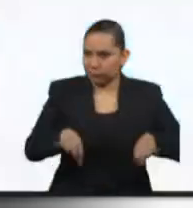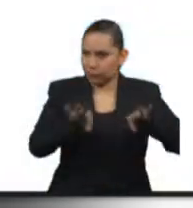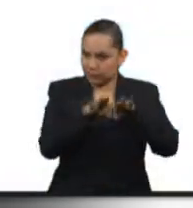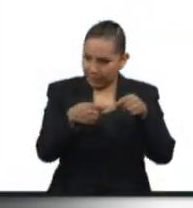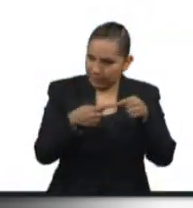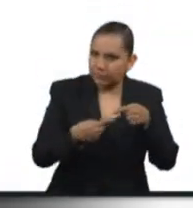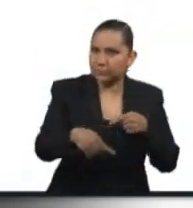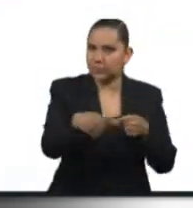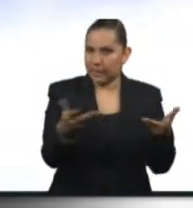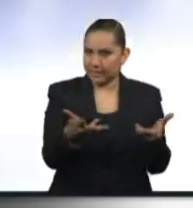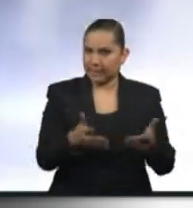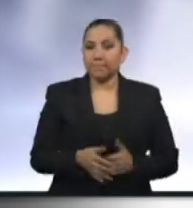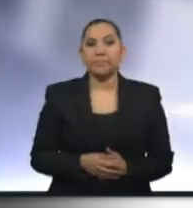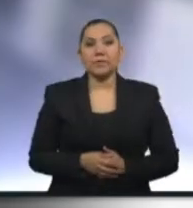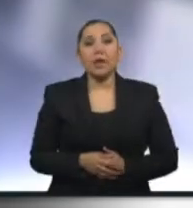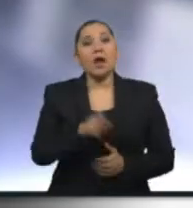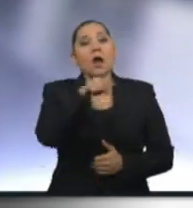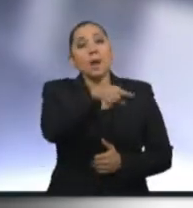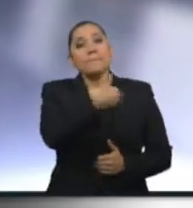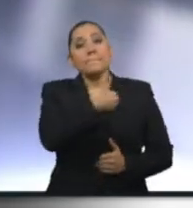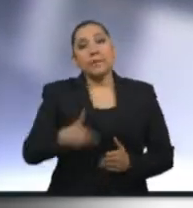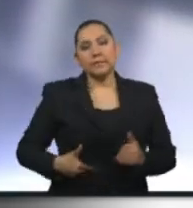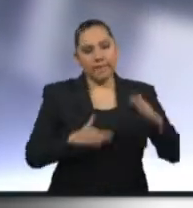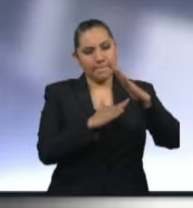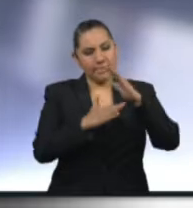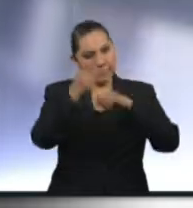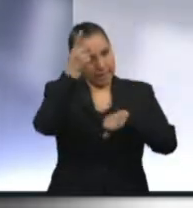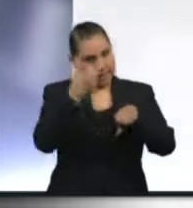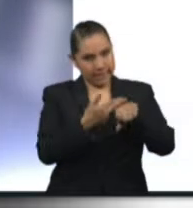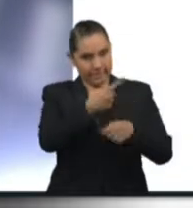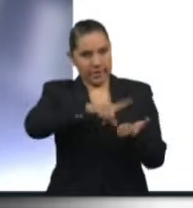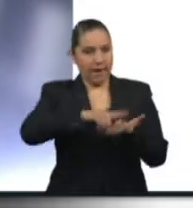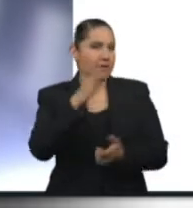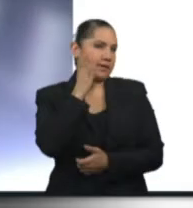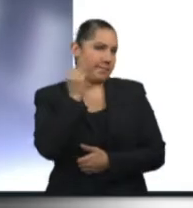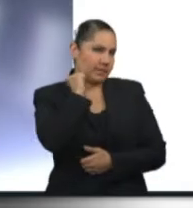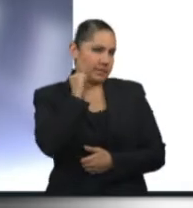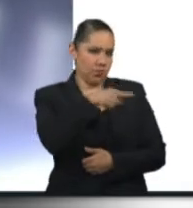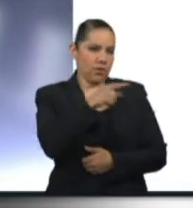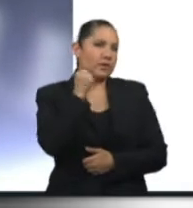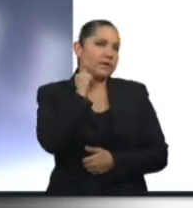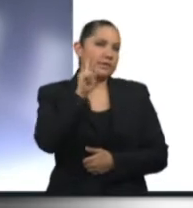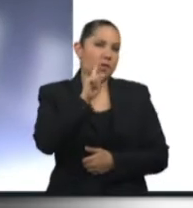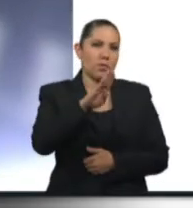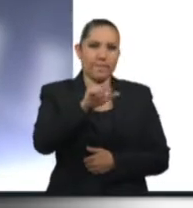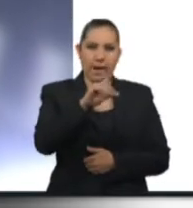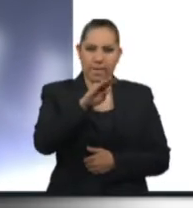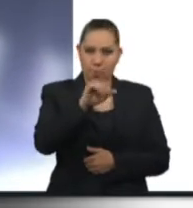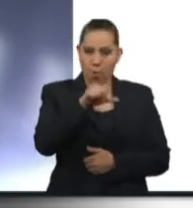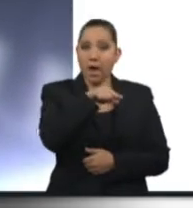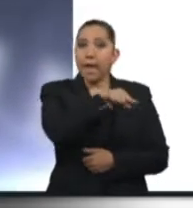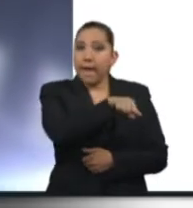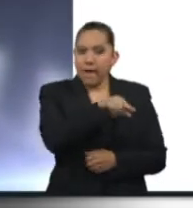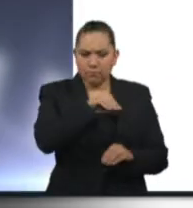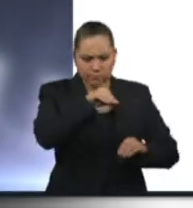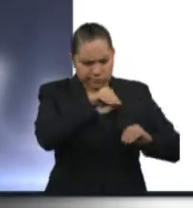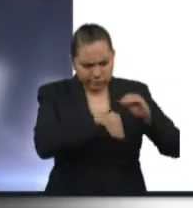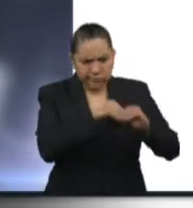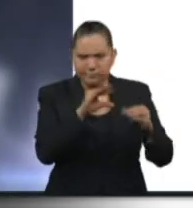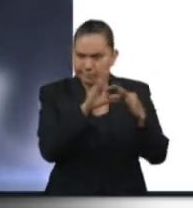la presidenta de la mesa directiva del Senado, Mónica Fernández Balboa, recordó que si bien se definió un plan mínimo de labores en la Cámara